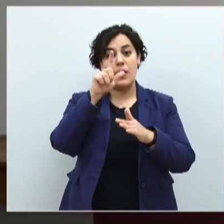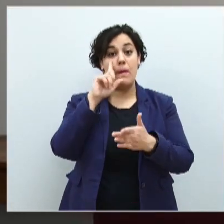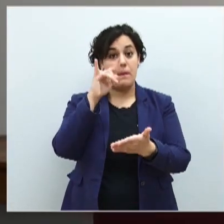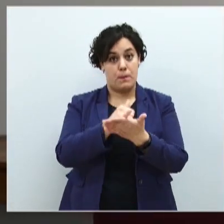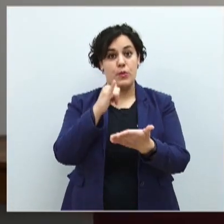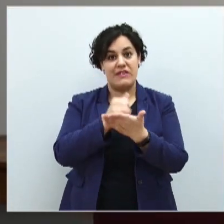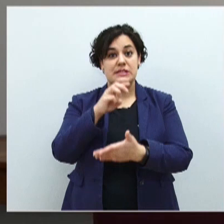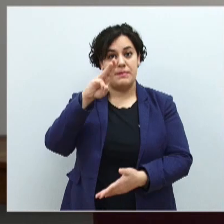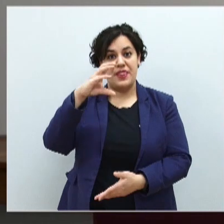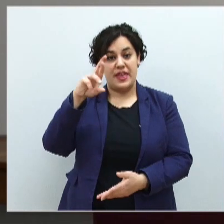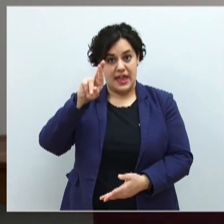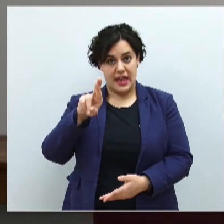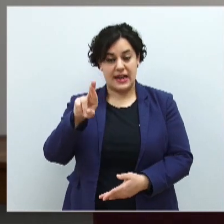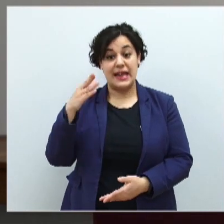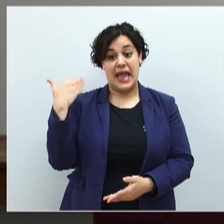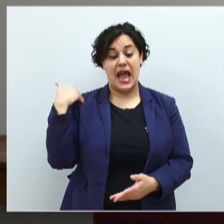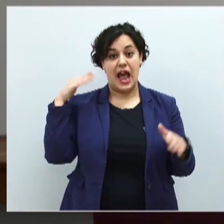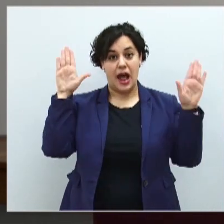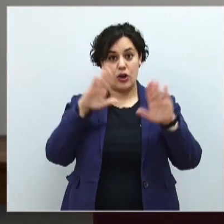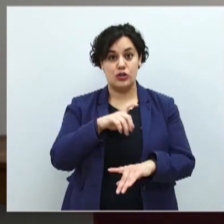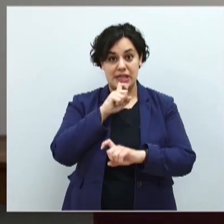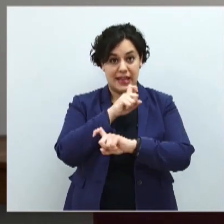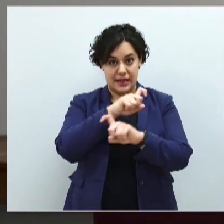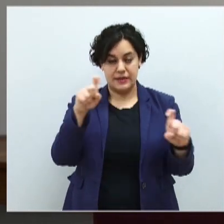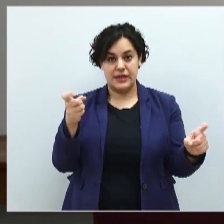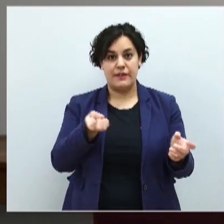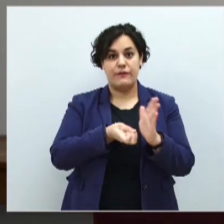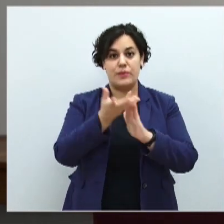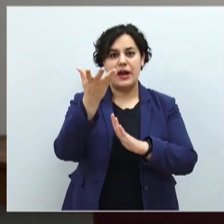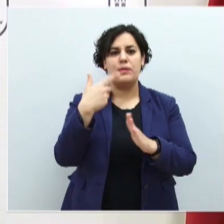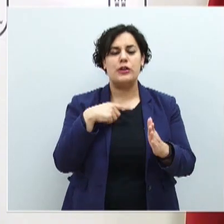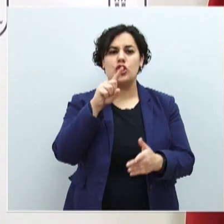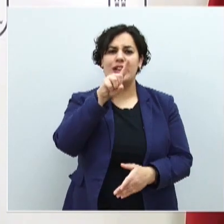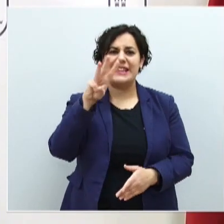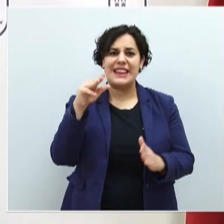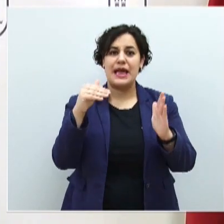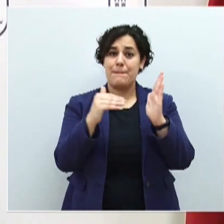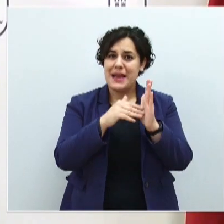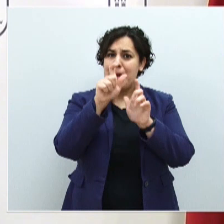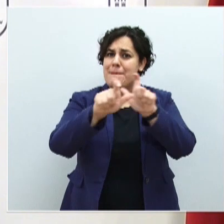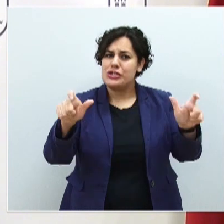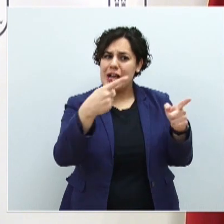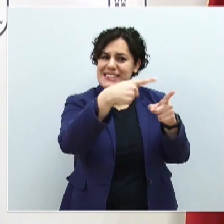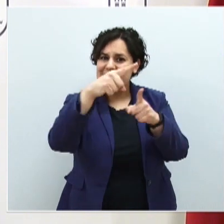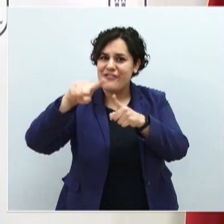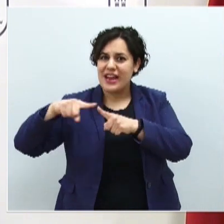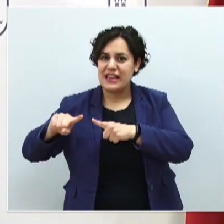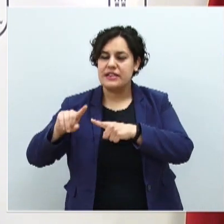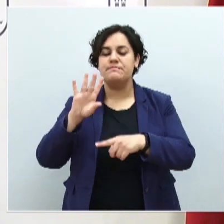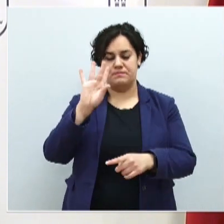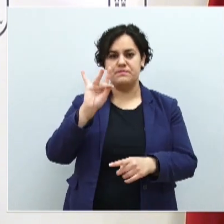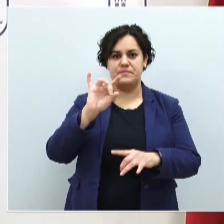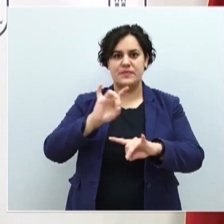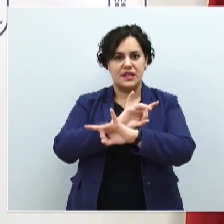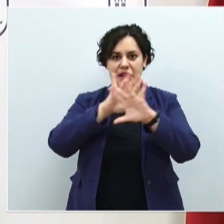informan o de las que se informaron anoche, ¿se corresponden con 13.000 personas diferentes? Sí, por supuesto. Cuando hablamos de pruebas que se han hecho